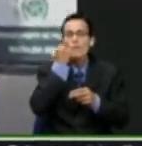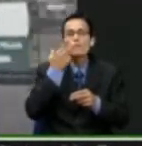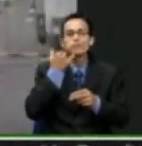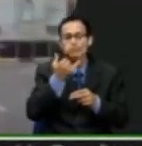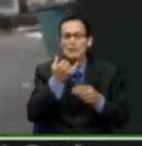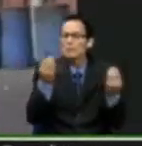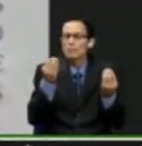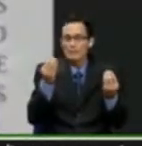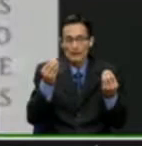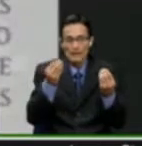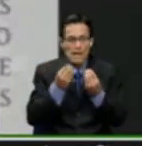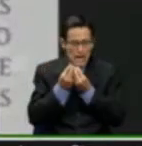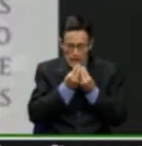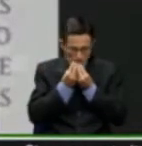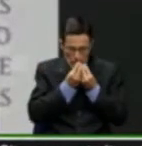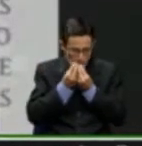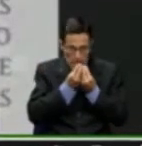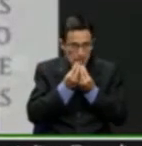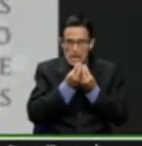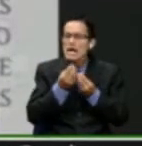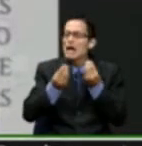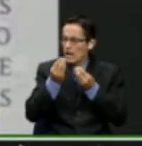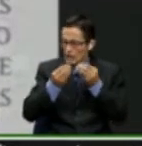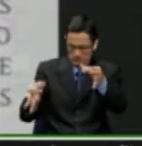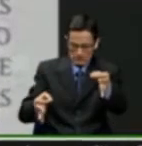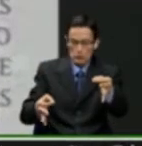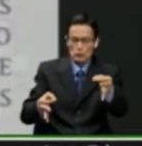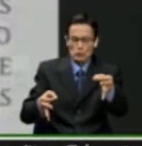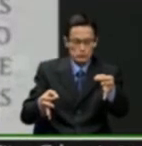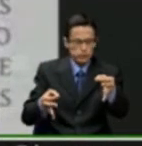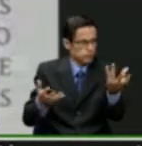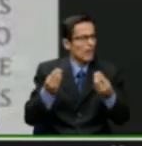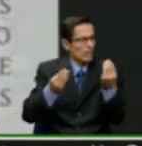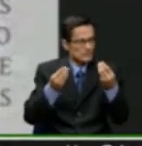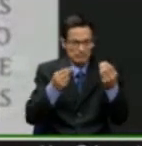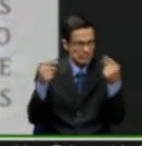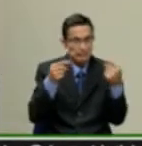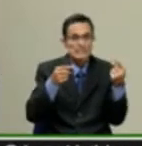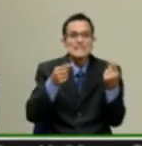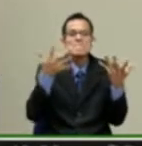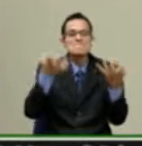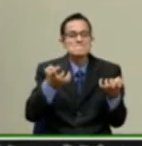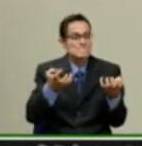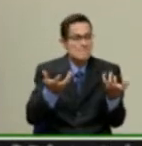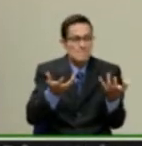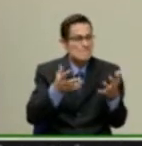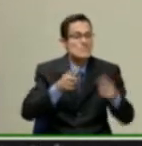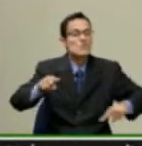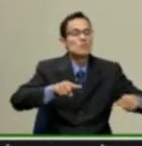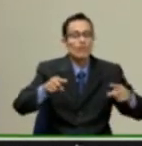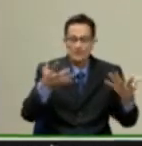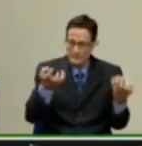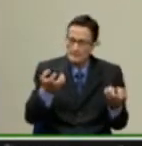fin de verificar las amenazas que hacen referencia a una supuesta guerra por el control de las drogas en territorio santanderiano. Ustedes saben que este es un